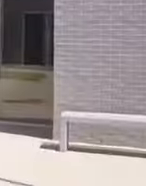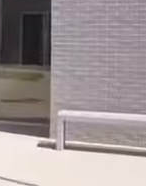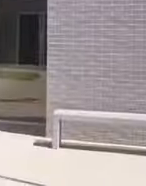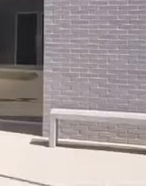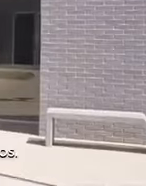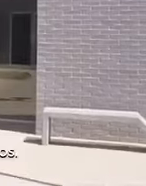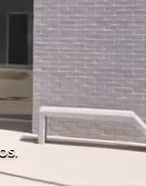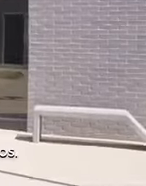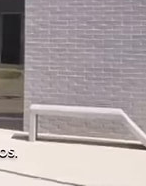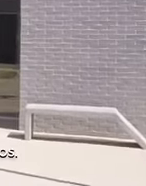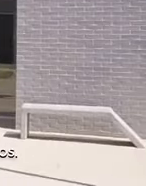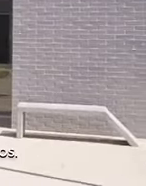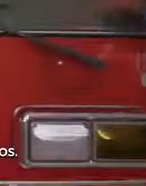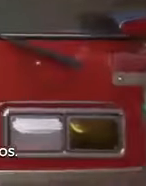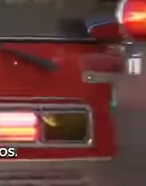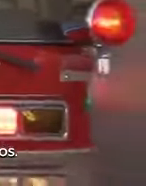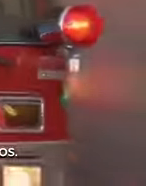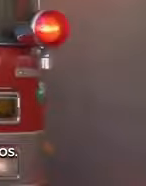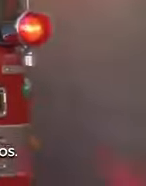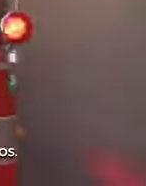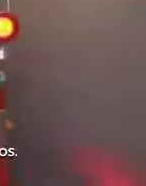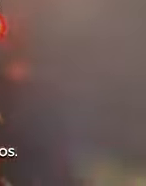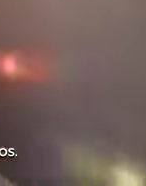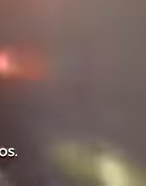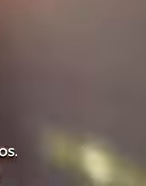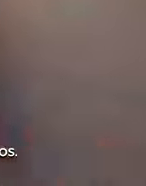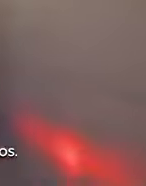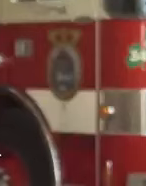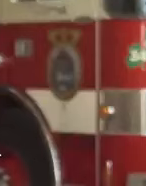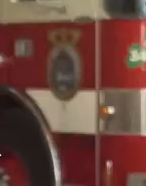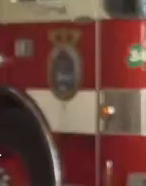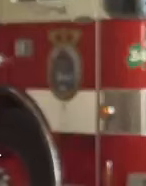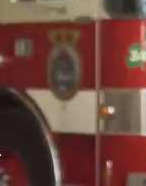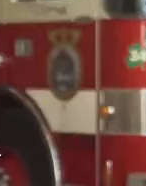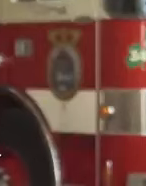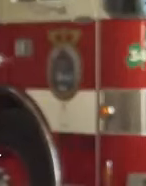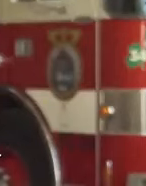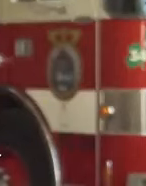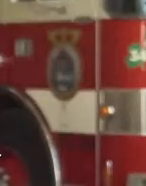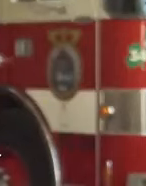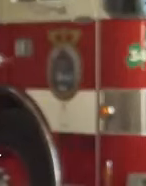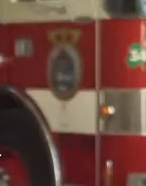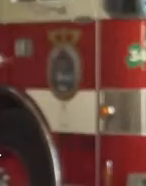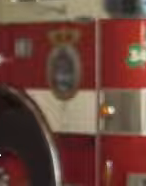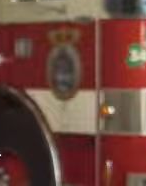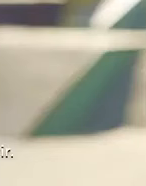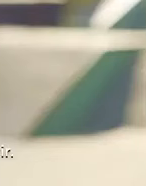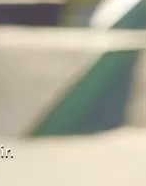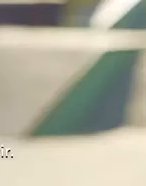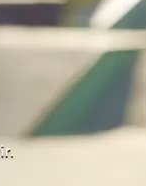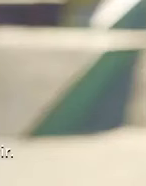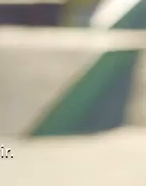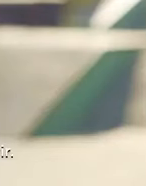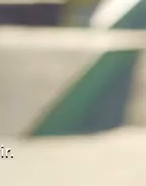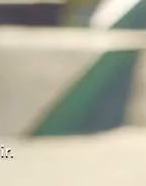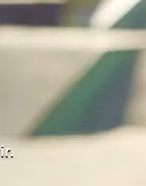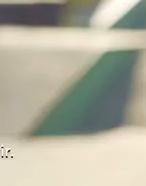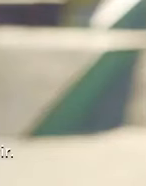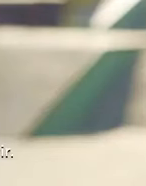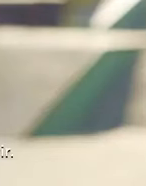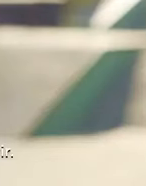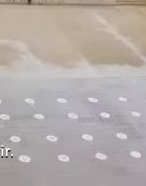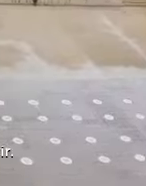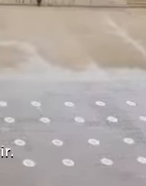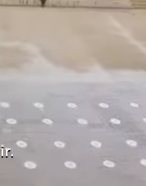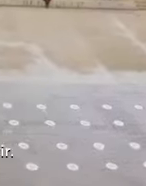En el uso y no solo como para cubrir con presupuestos. Pues yo les agradezco que nos tomen en cuenta. Le das a la gente